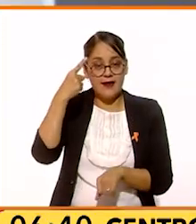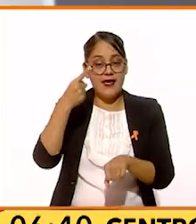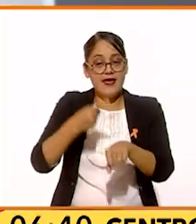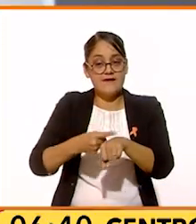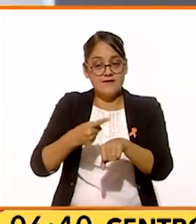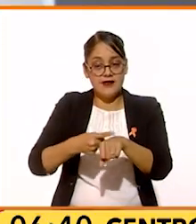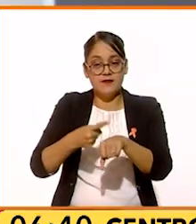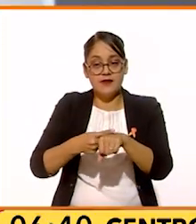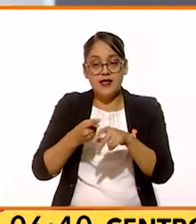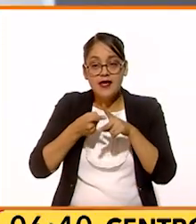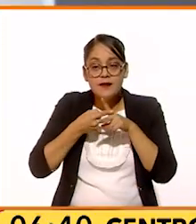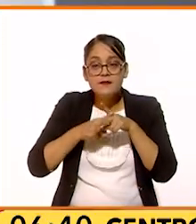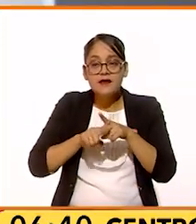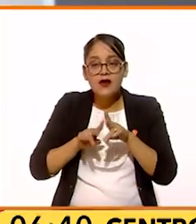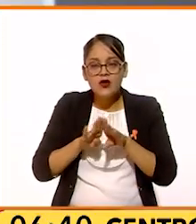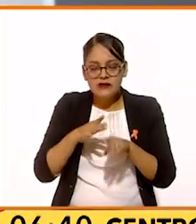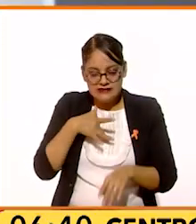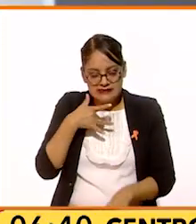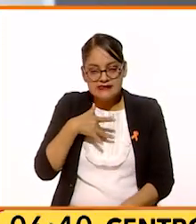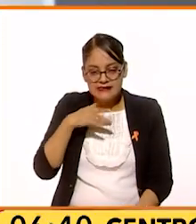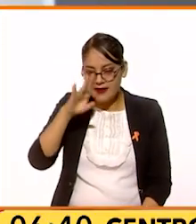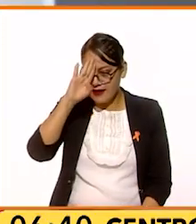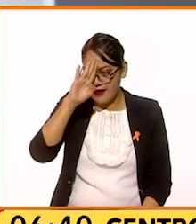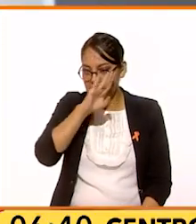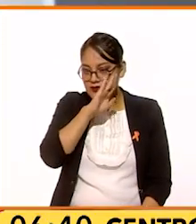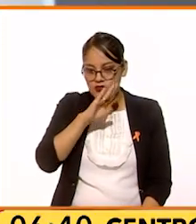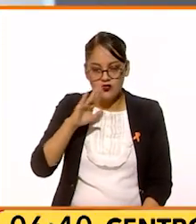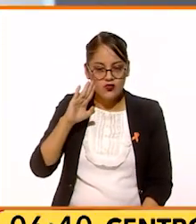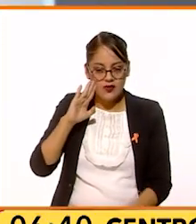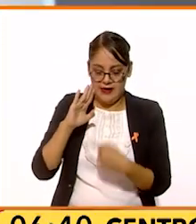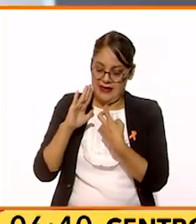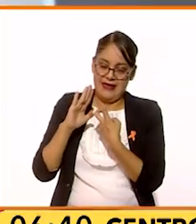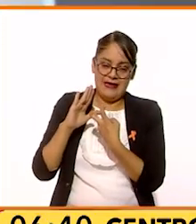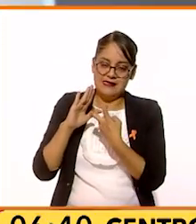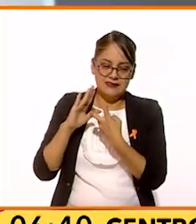enfermedad que empieza con fiebre, es el síntoma y el